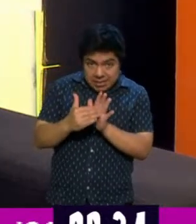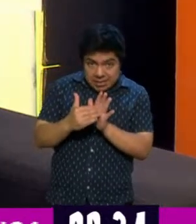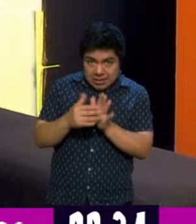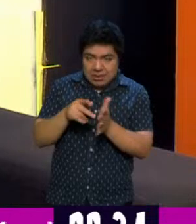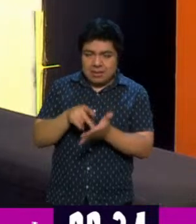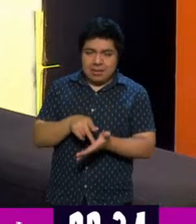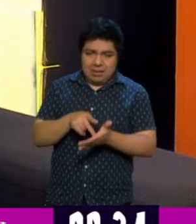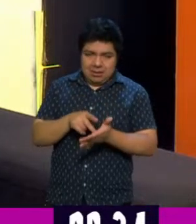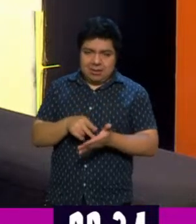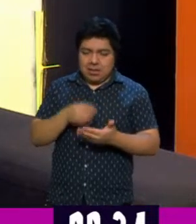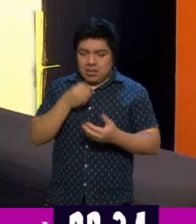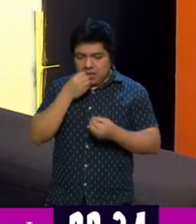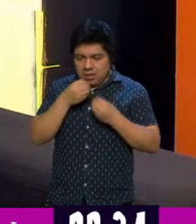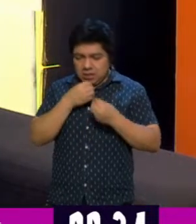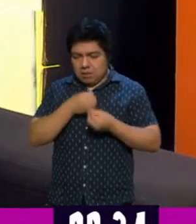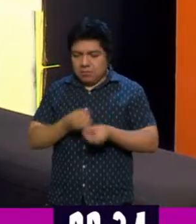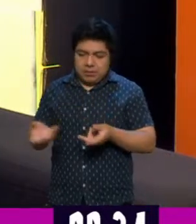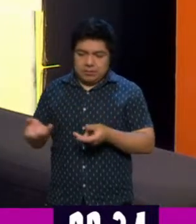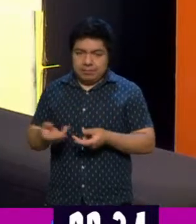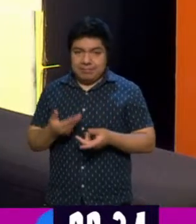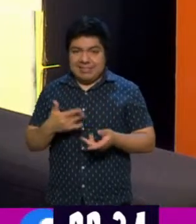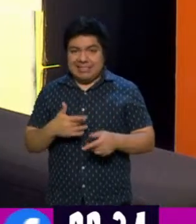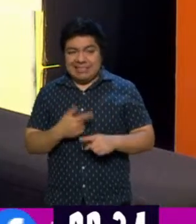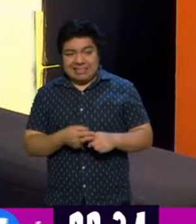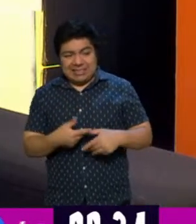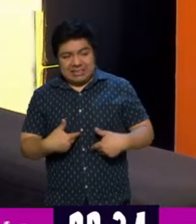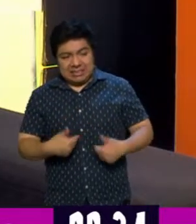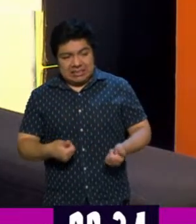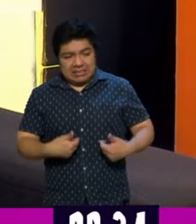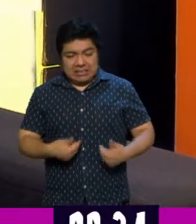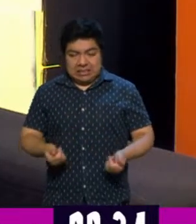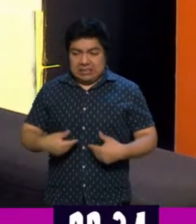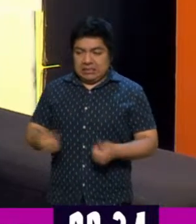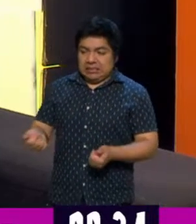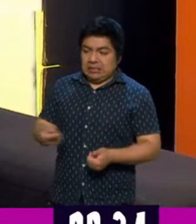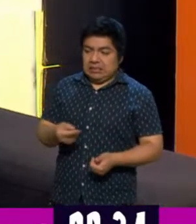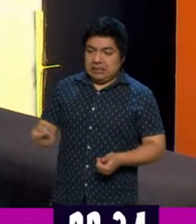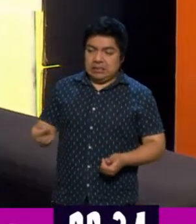bueno, en este mundo, quienes sufren hambre, son